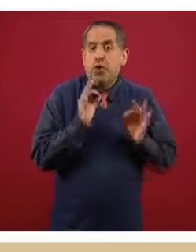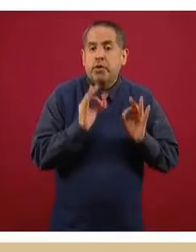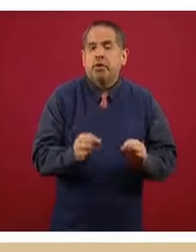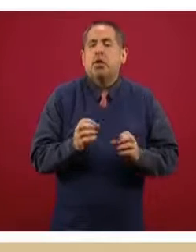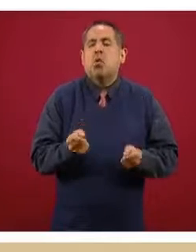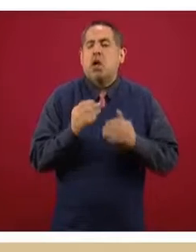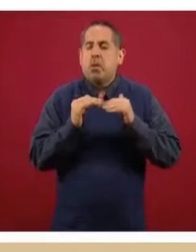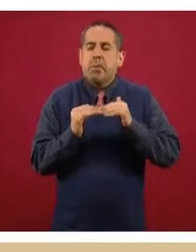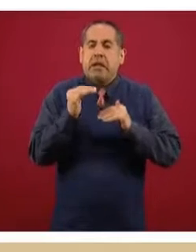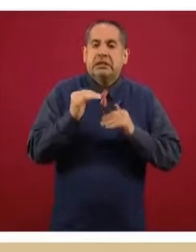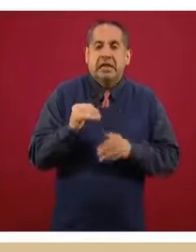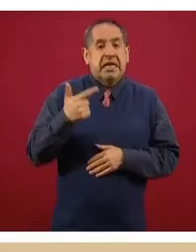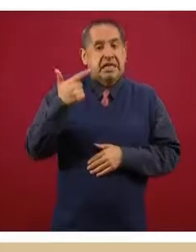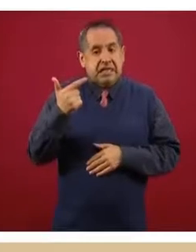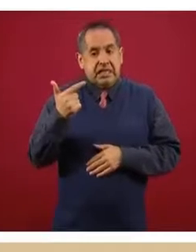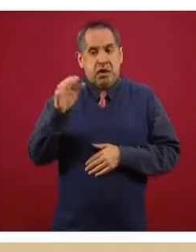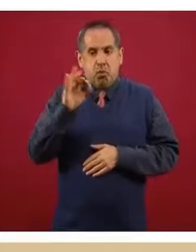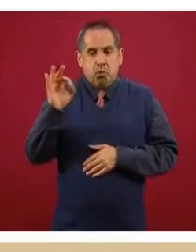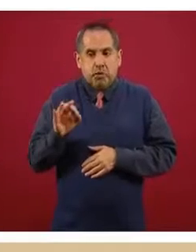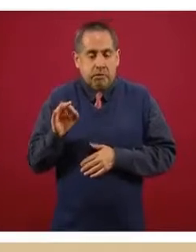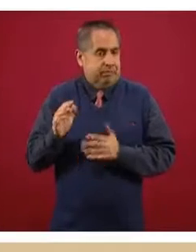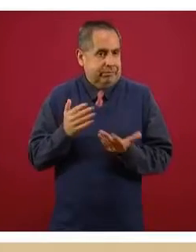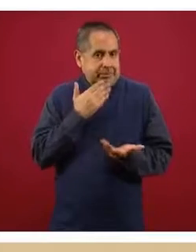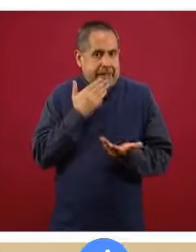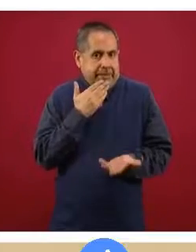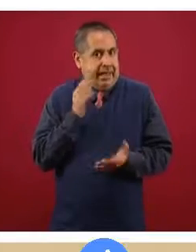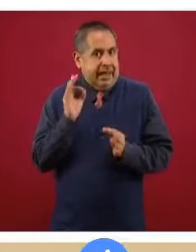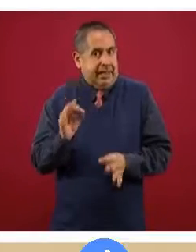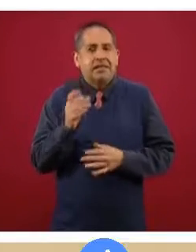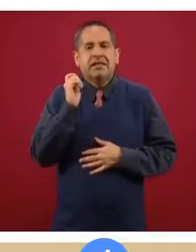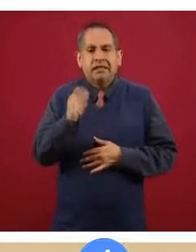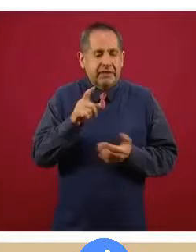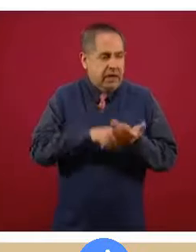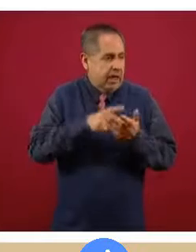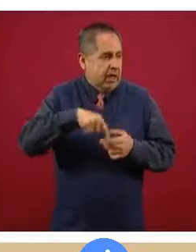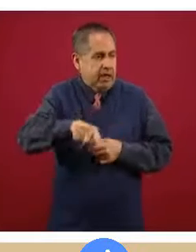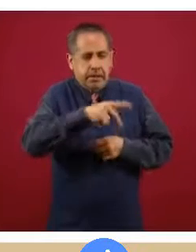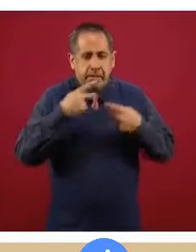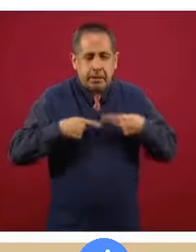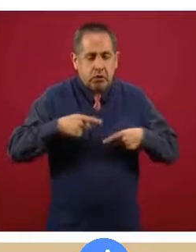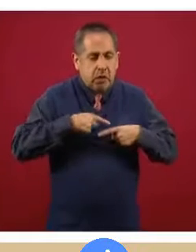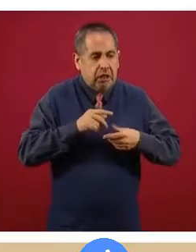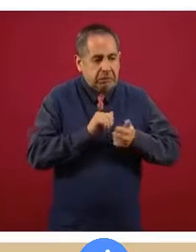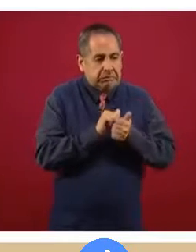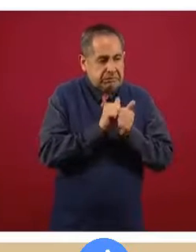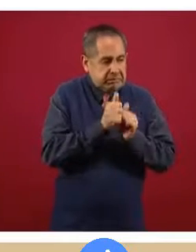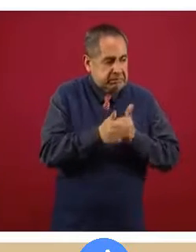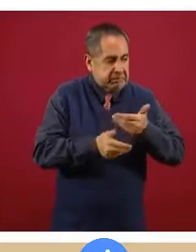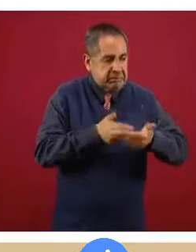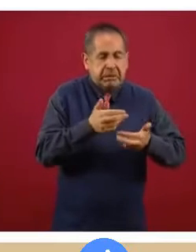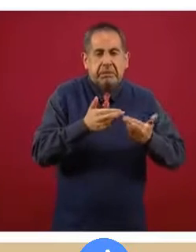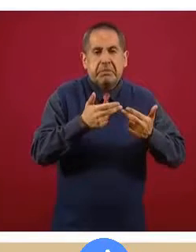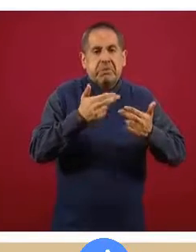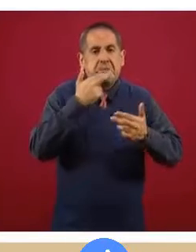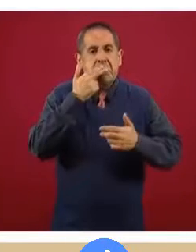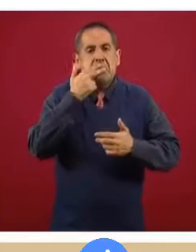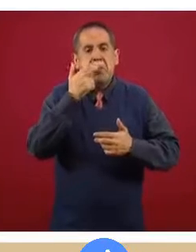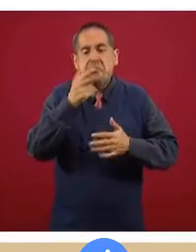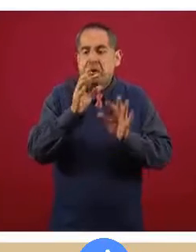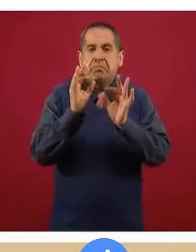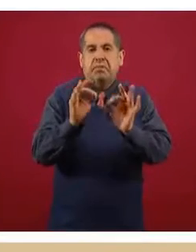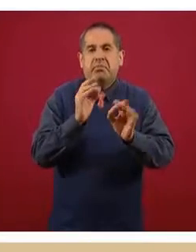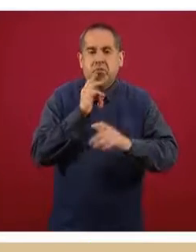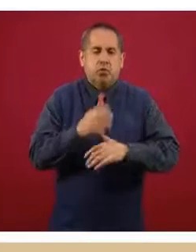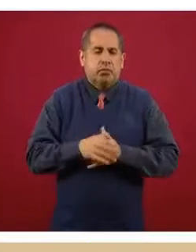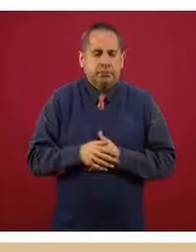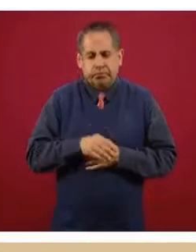de más 7%, lo cual también es bueno porque quiere decir que las personas continúan recuperándose precisamente de la enfermedad. Y